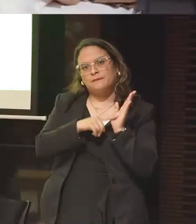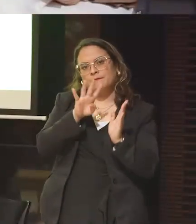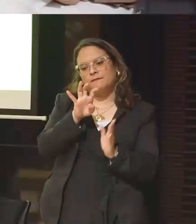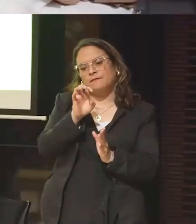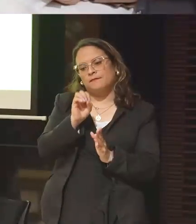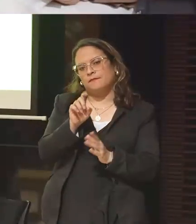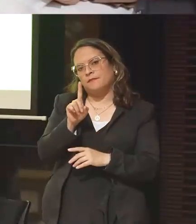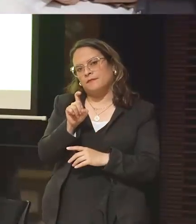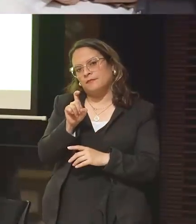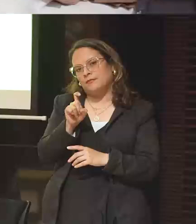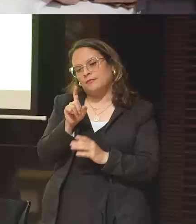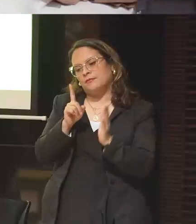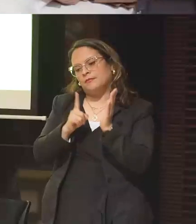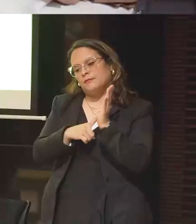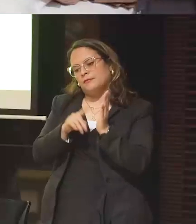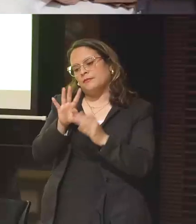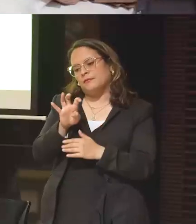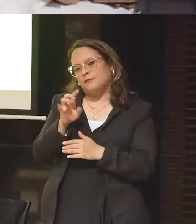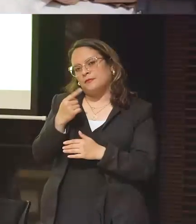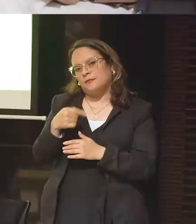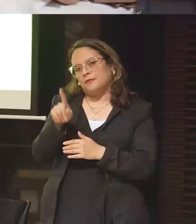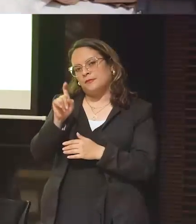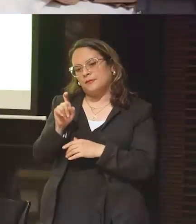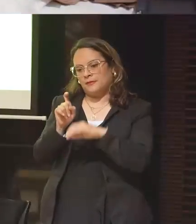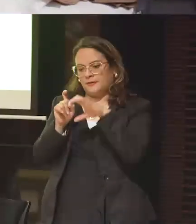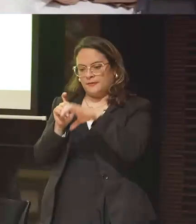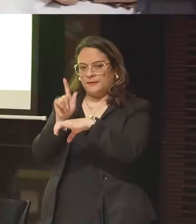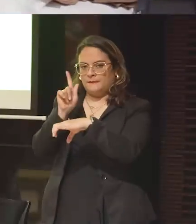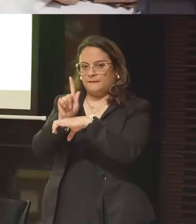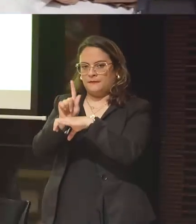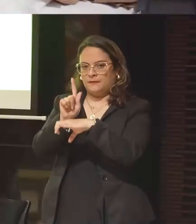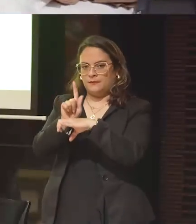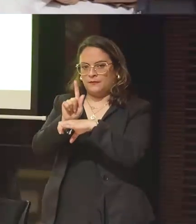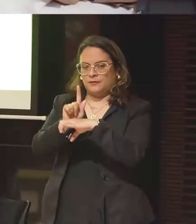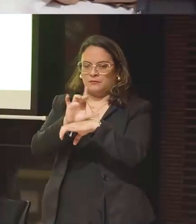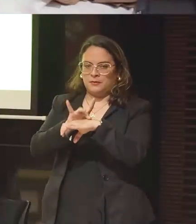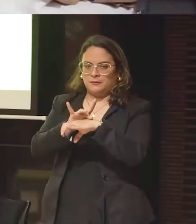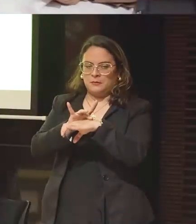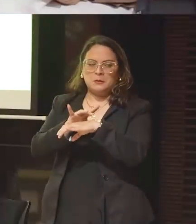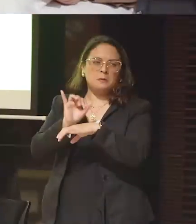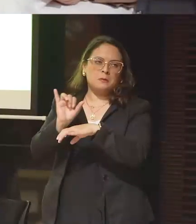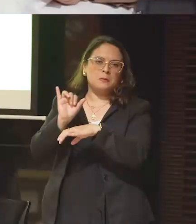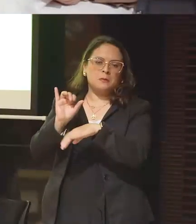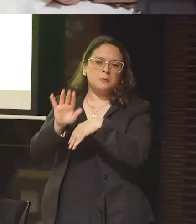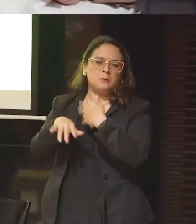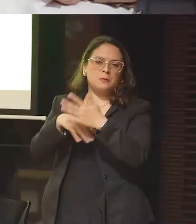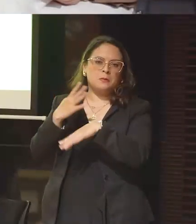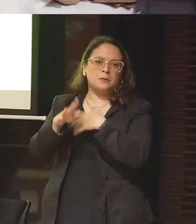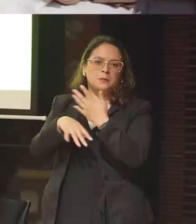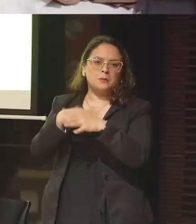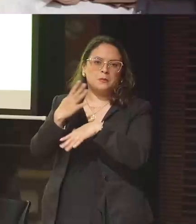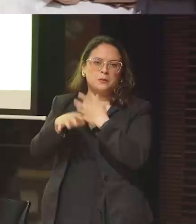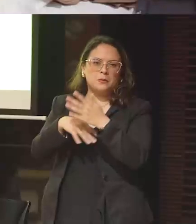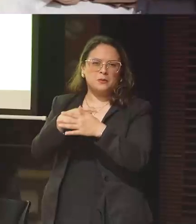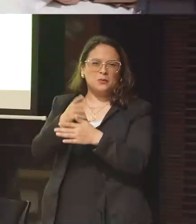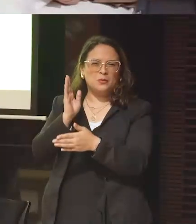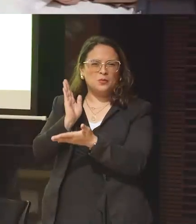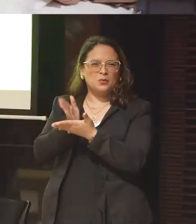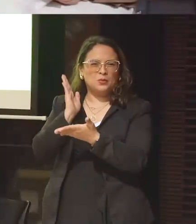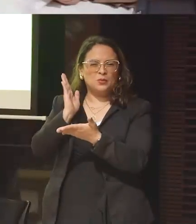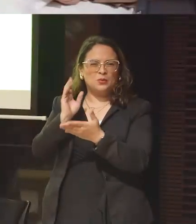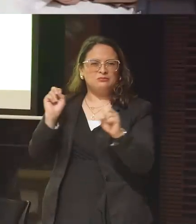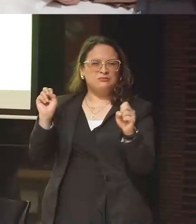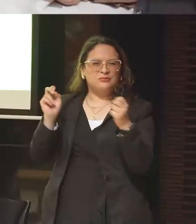y 1916, la primera facultad. Luego deja de ser la primera facultad de medicina cuando empezamos a tener estos nosotros de